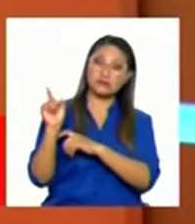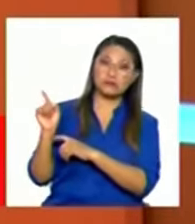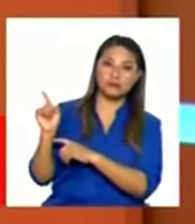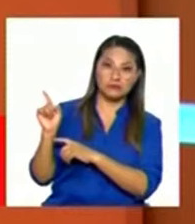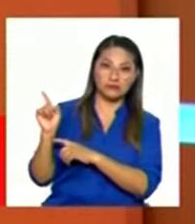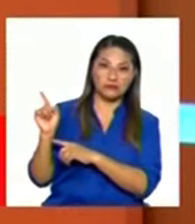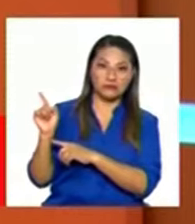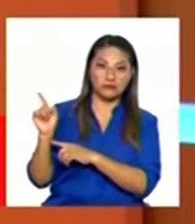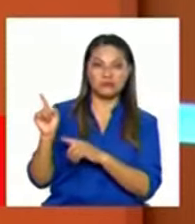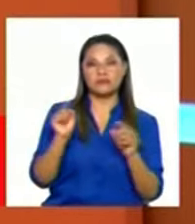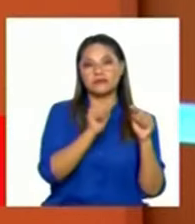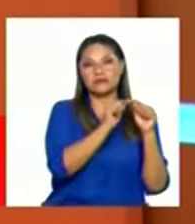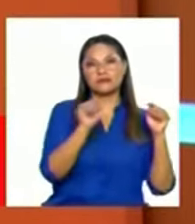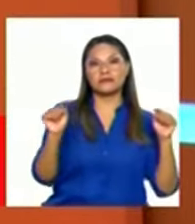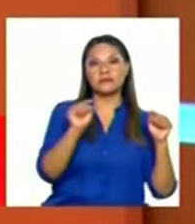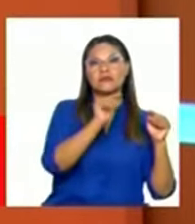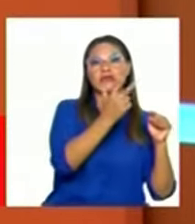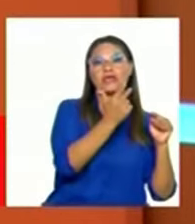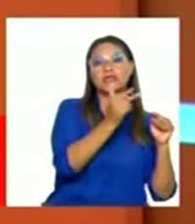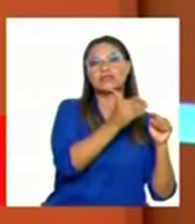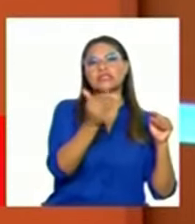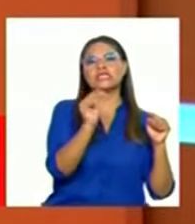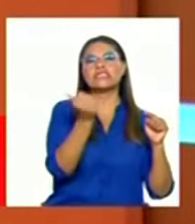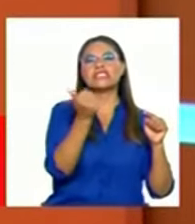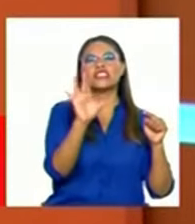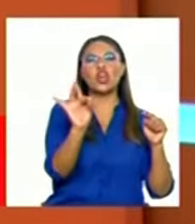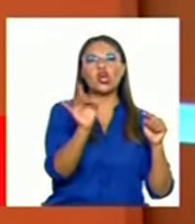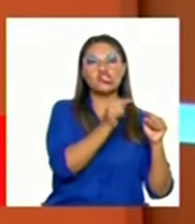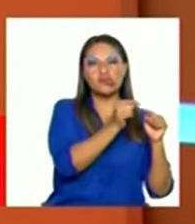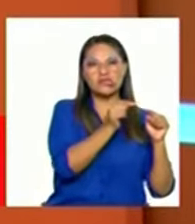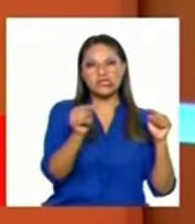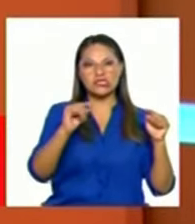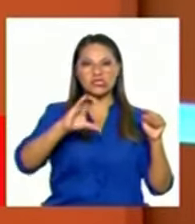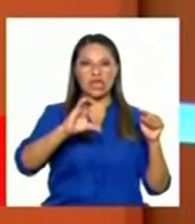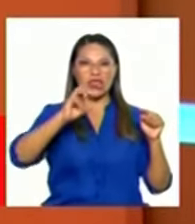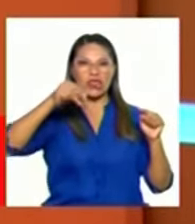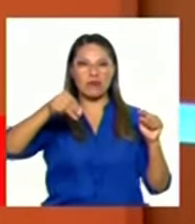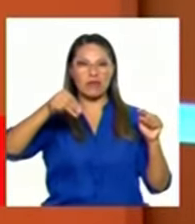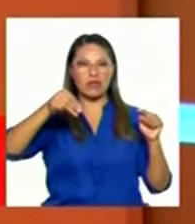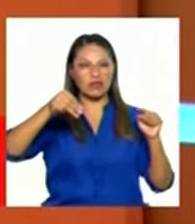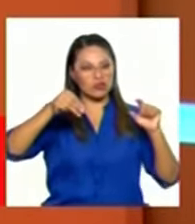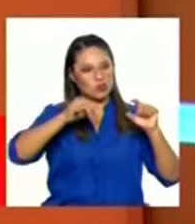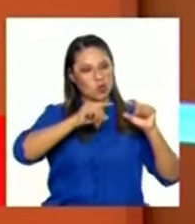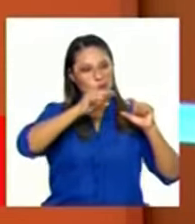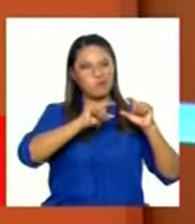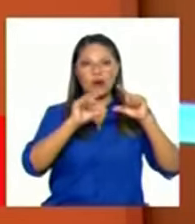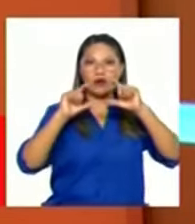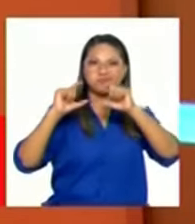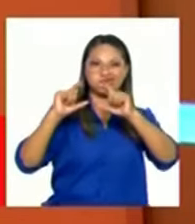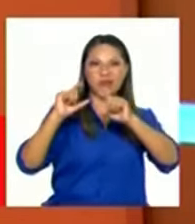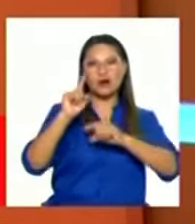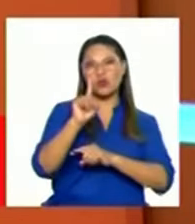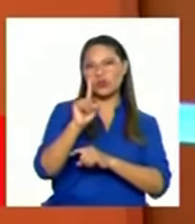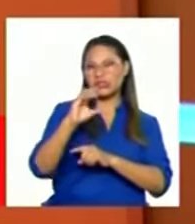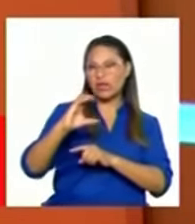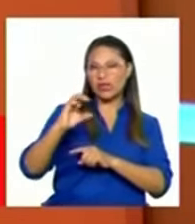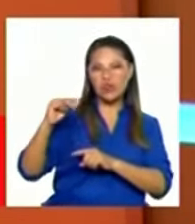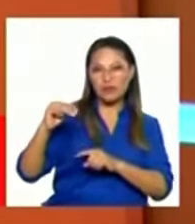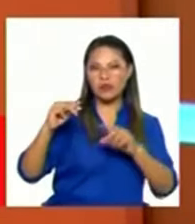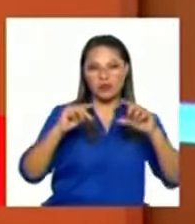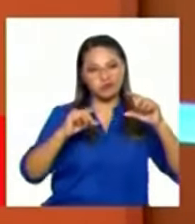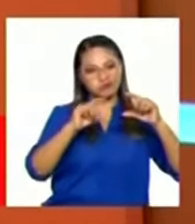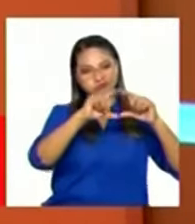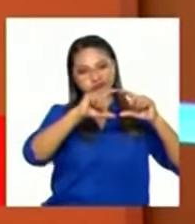y 18 centímetros. Dios mío. De ese tamaño y de un centímetro, centímetro y medio de ancho, porque eran clavos, no son como los de